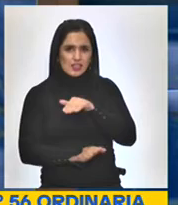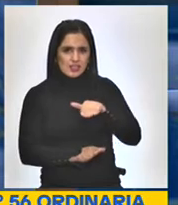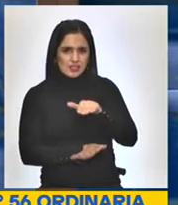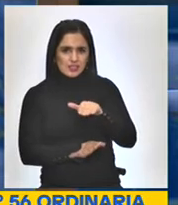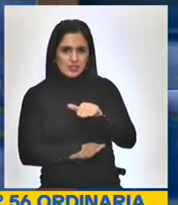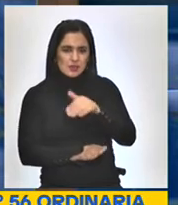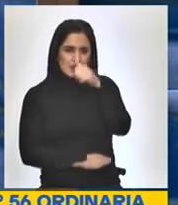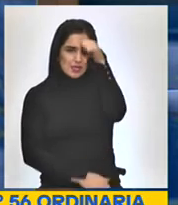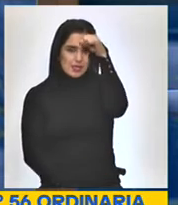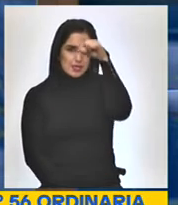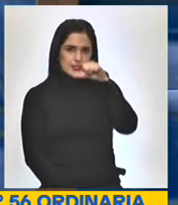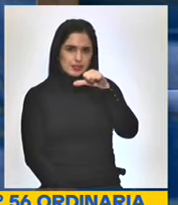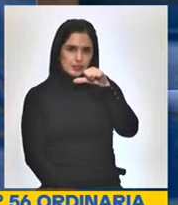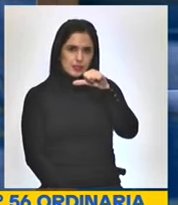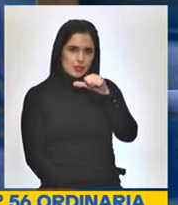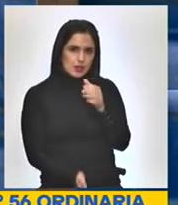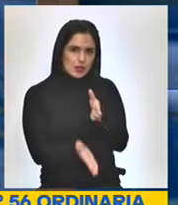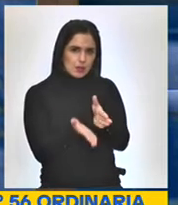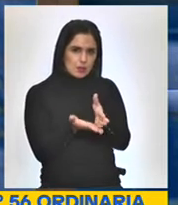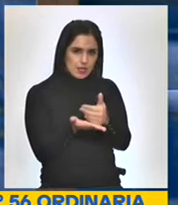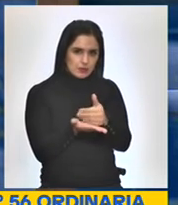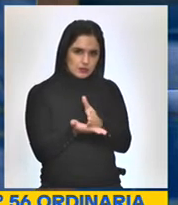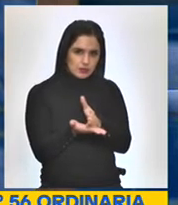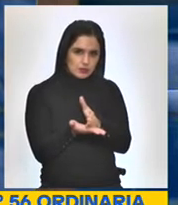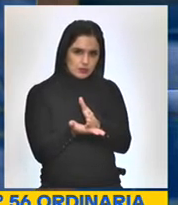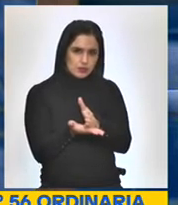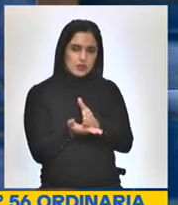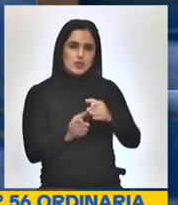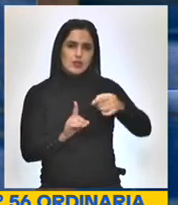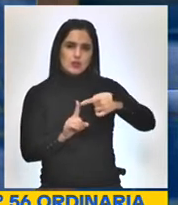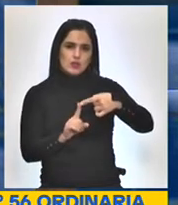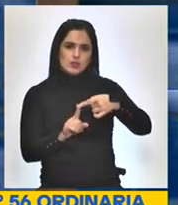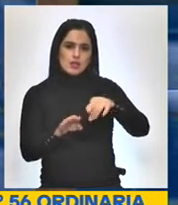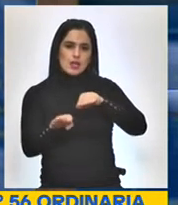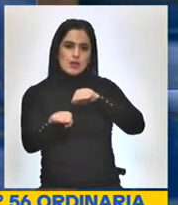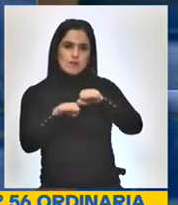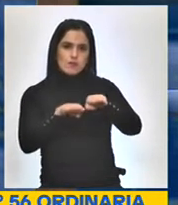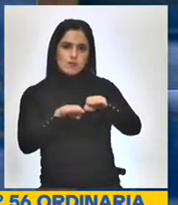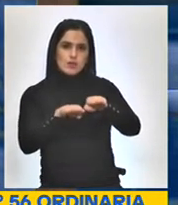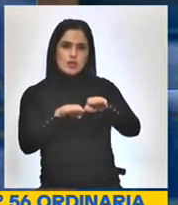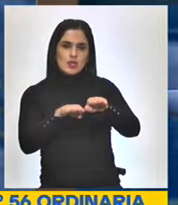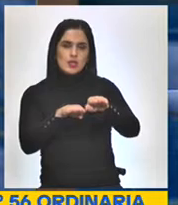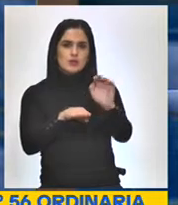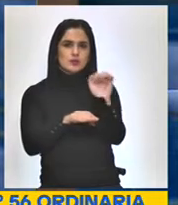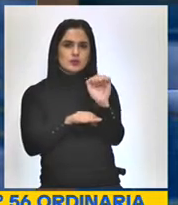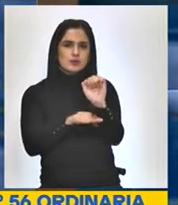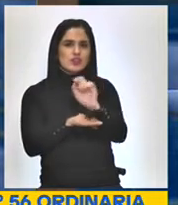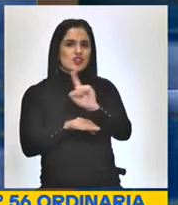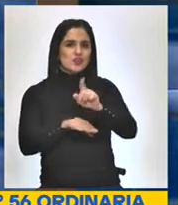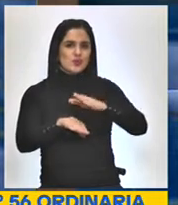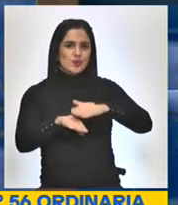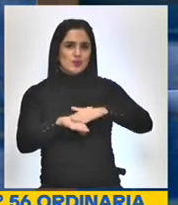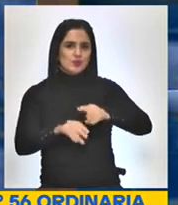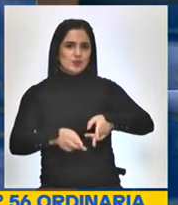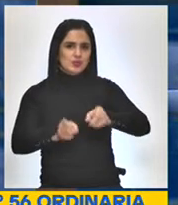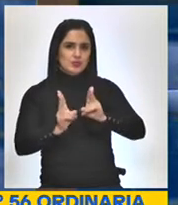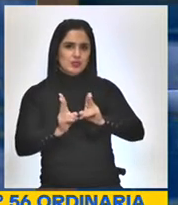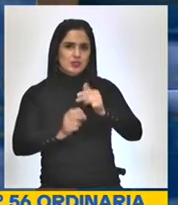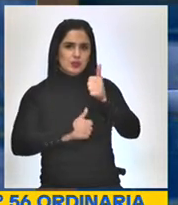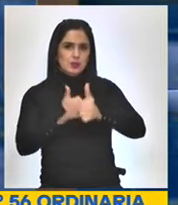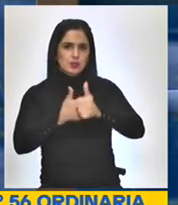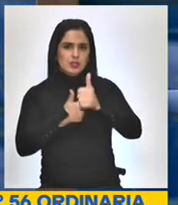para sancionar la organización y participación de carreras no autorizadas de